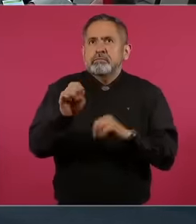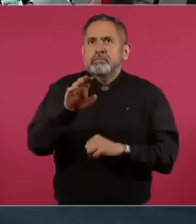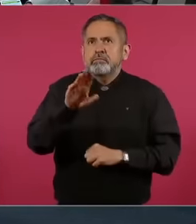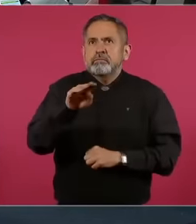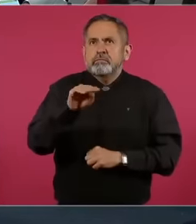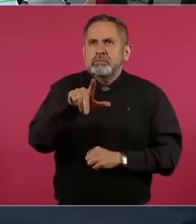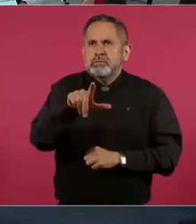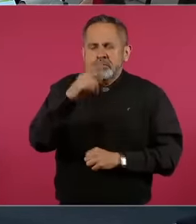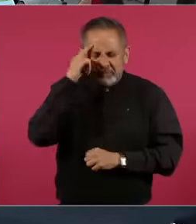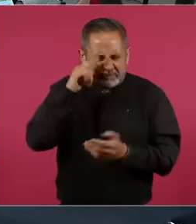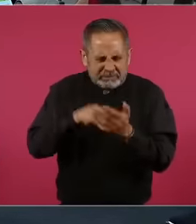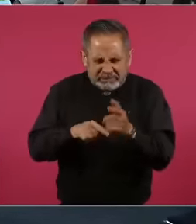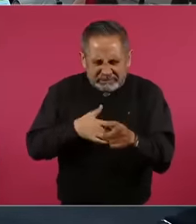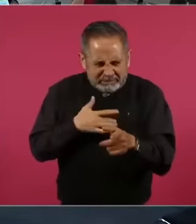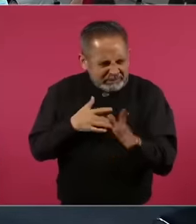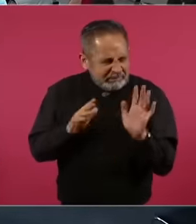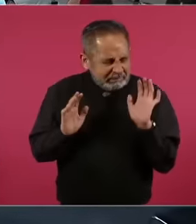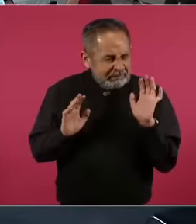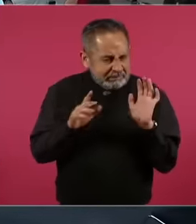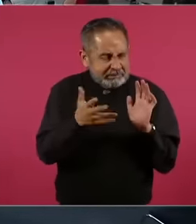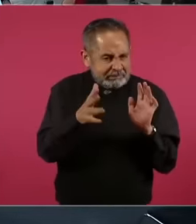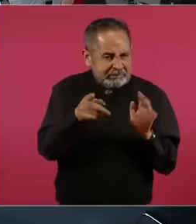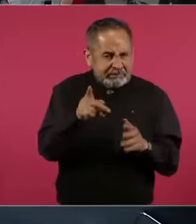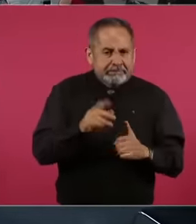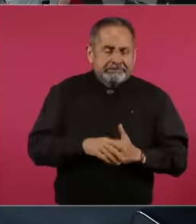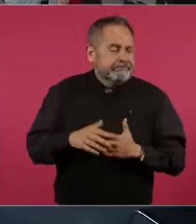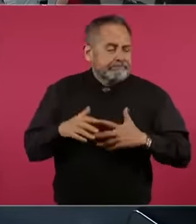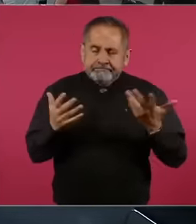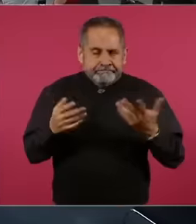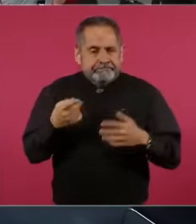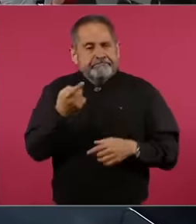1997, creo, ¿no? Sí.